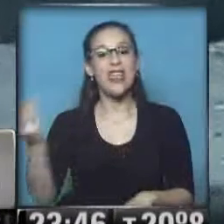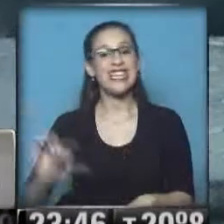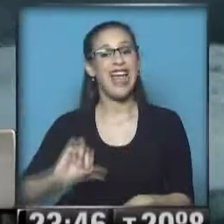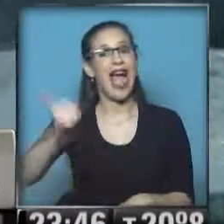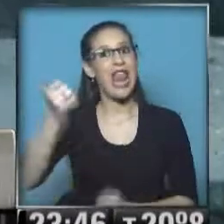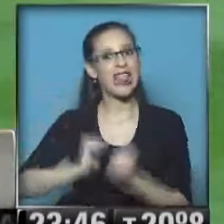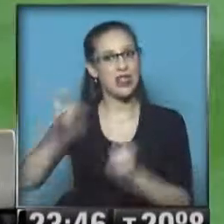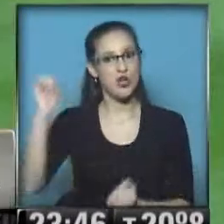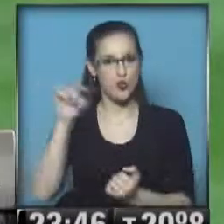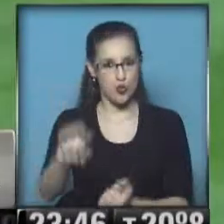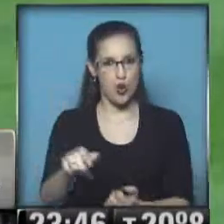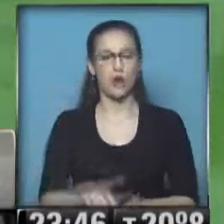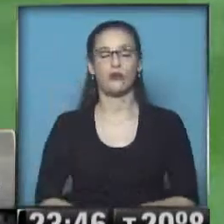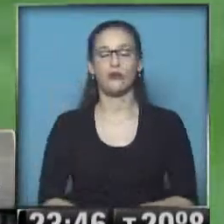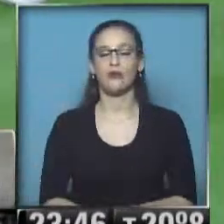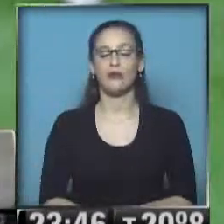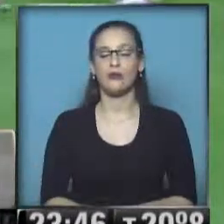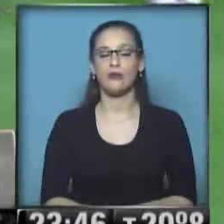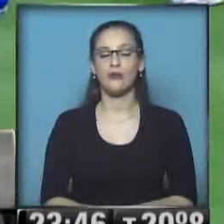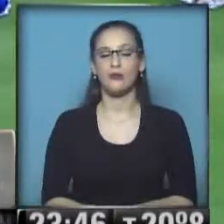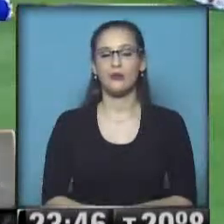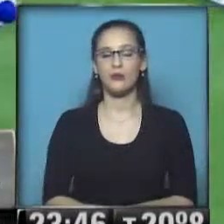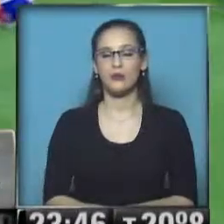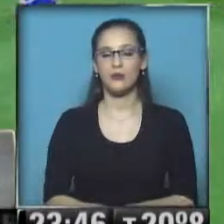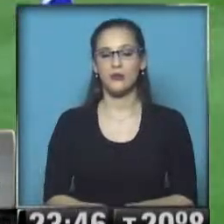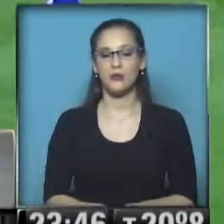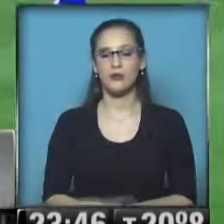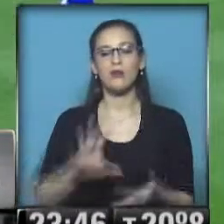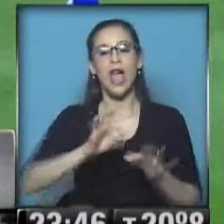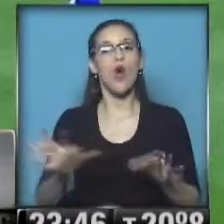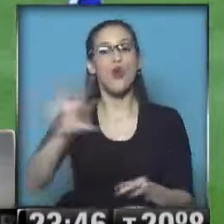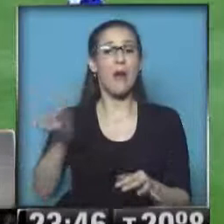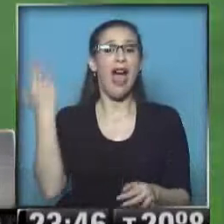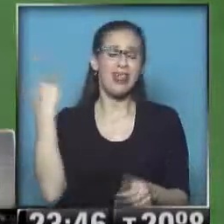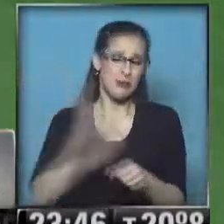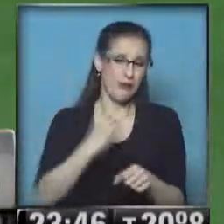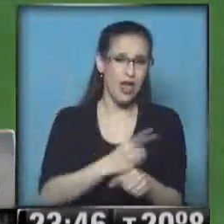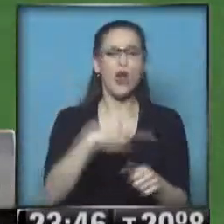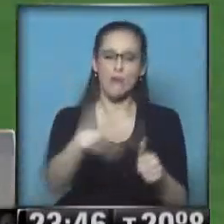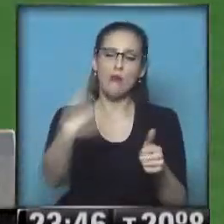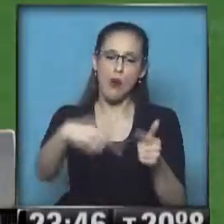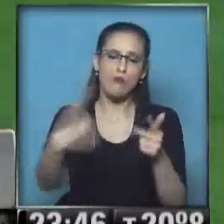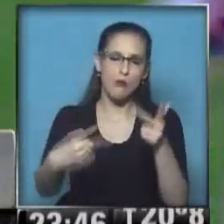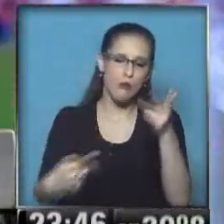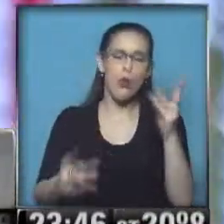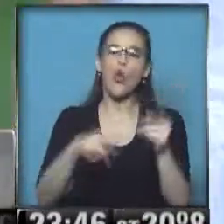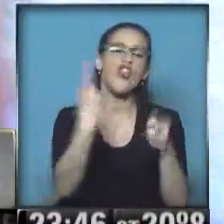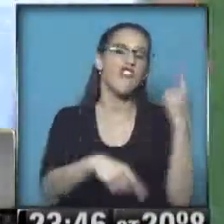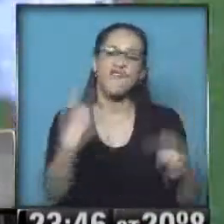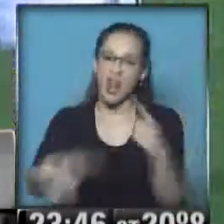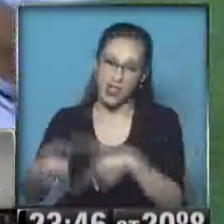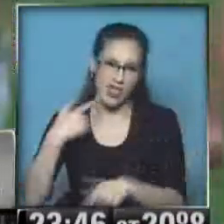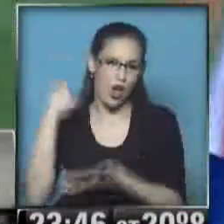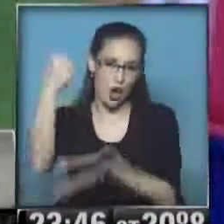conjunto. Europa League, la primera que consiguió, Supercopa de Europa, Copa del Rey, Liga de España y Supercopa de